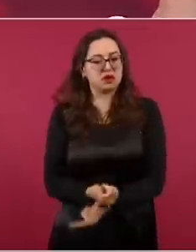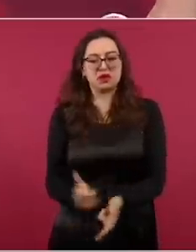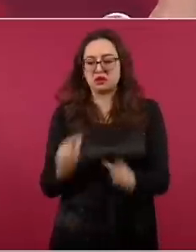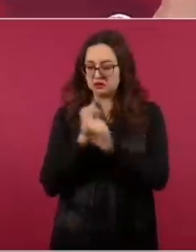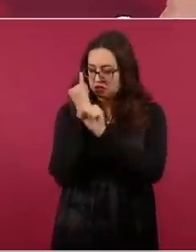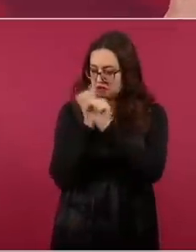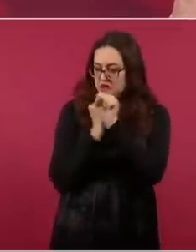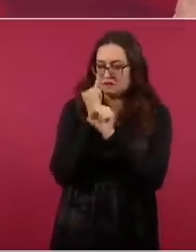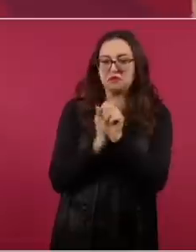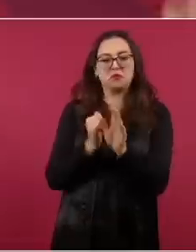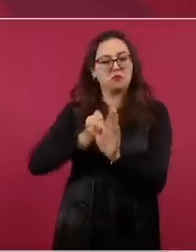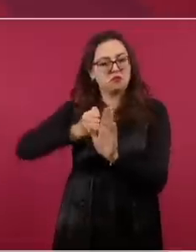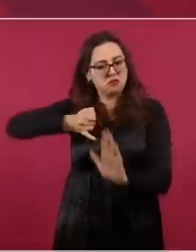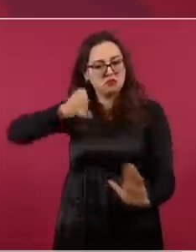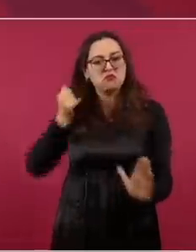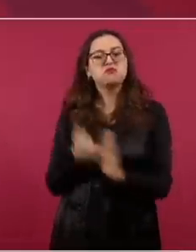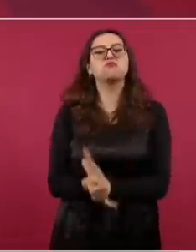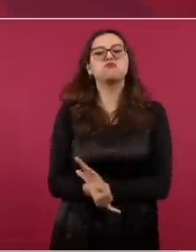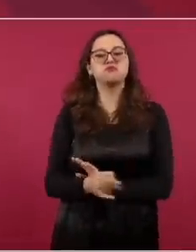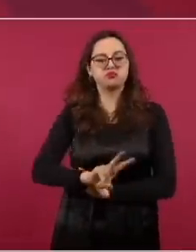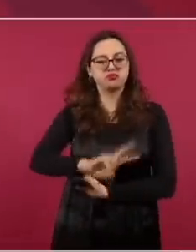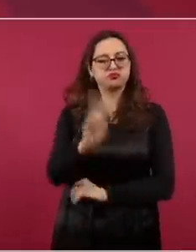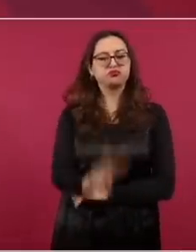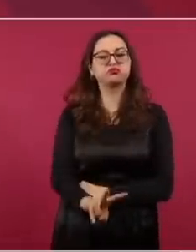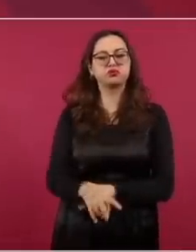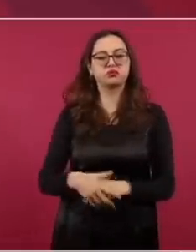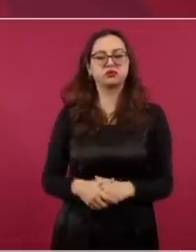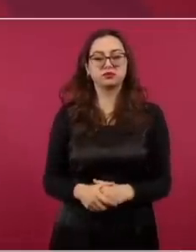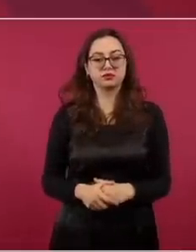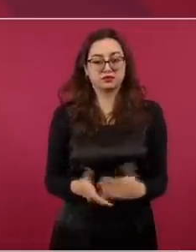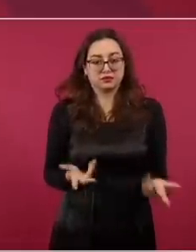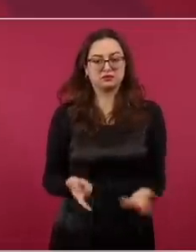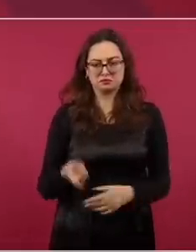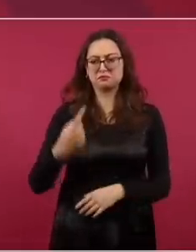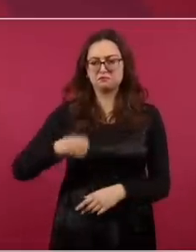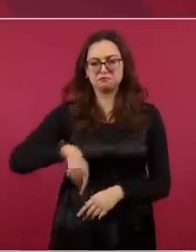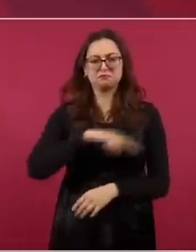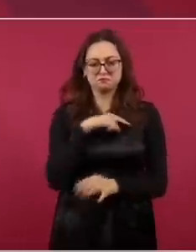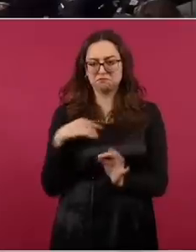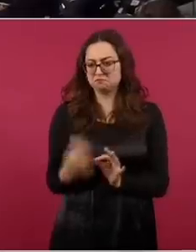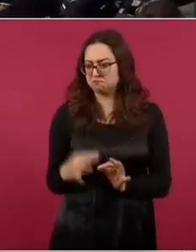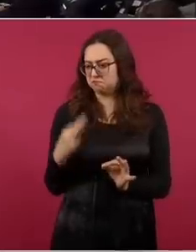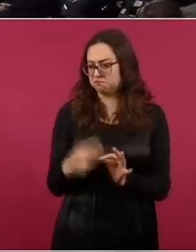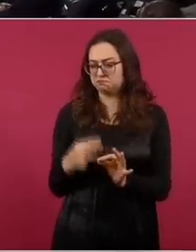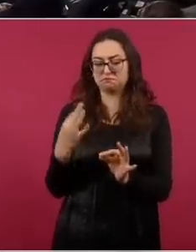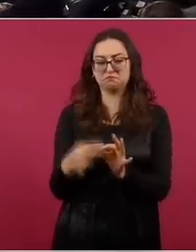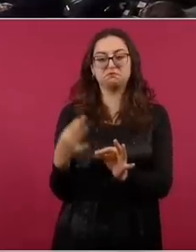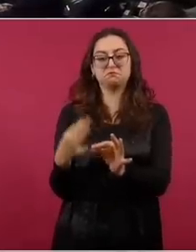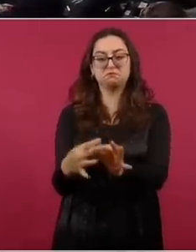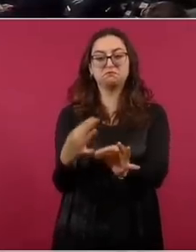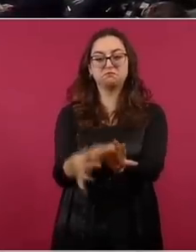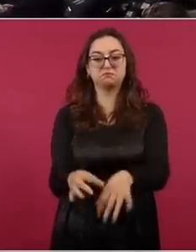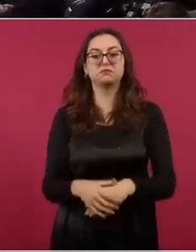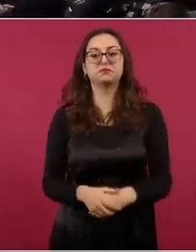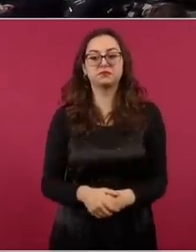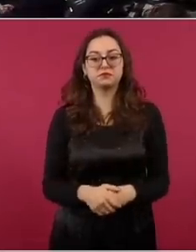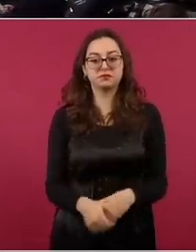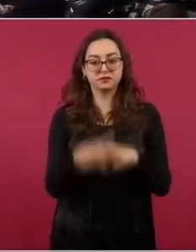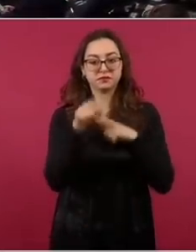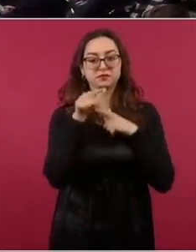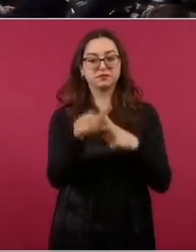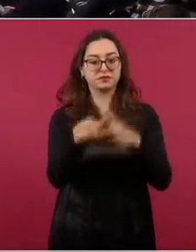investigar a fondo como lo estamos haciendo y se va a seguir